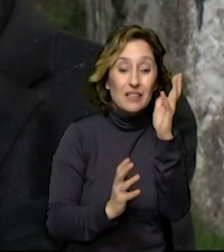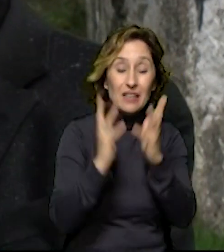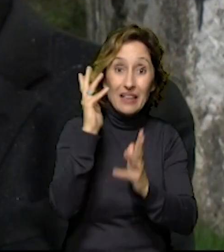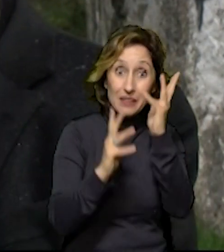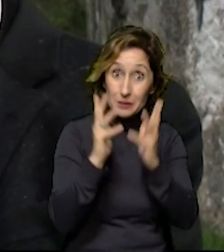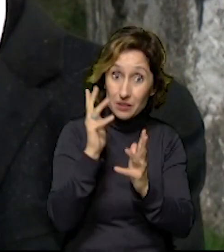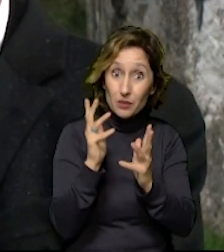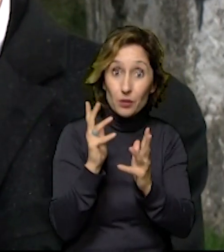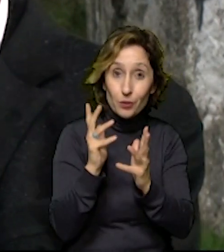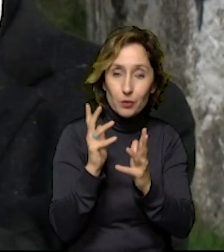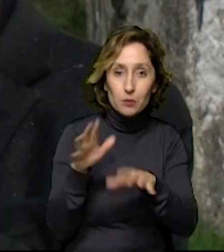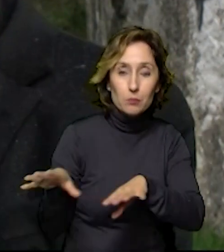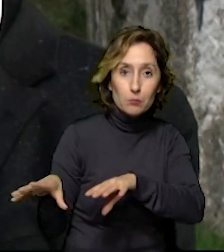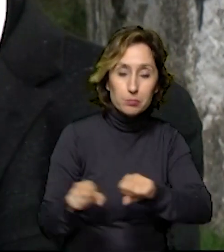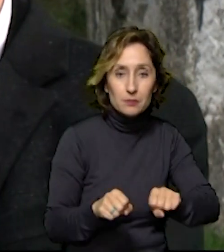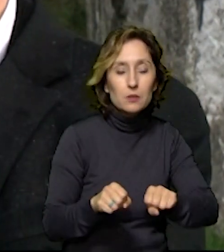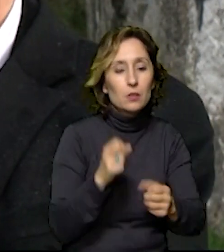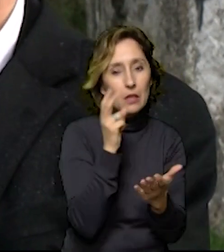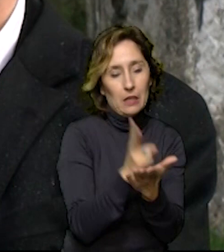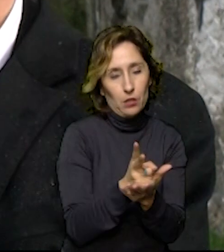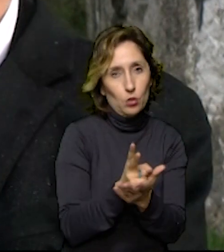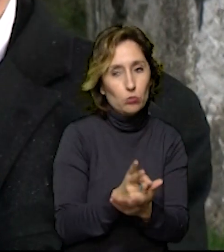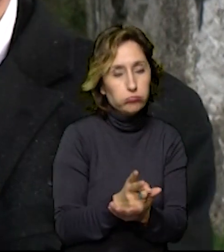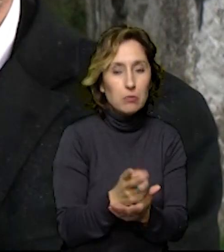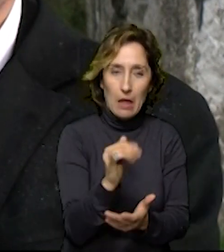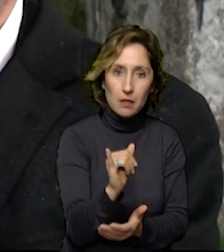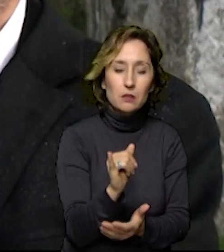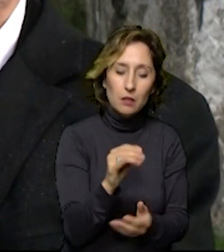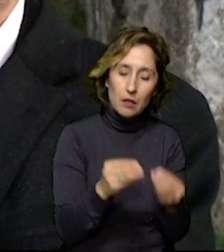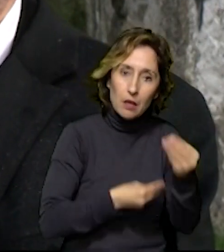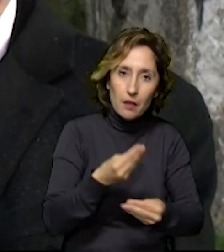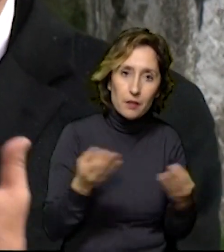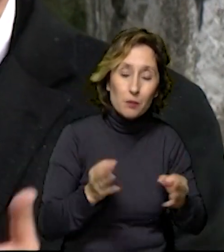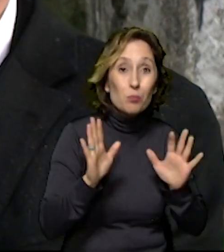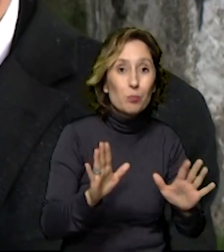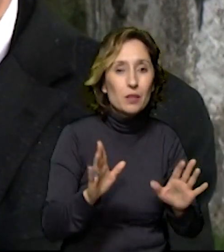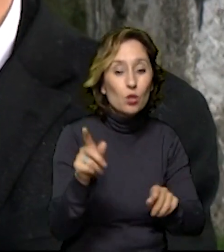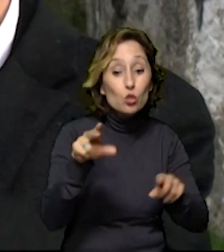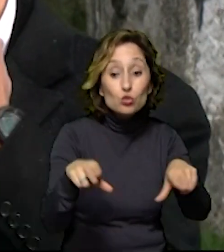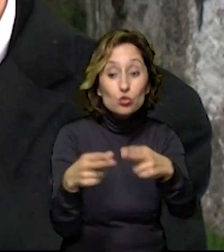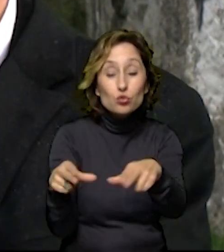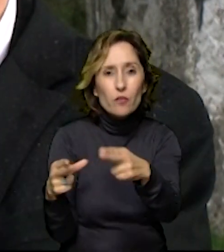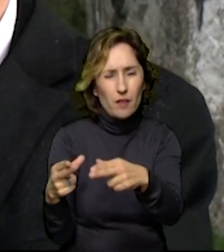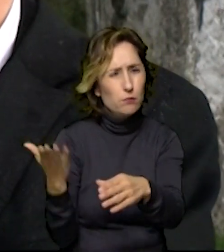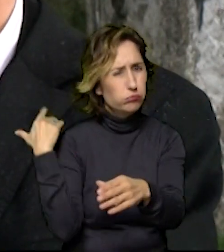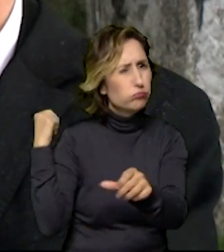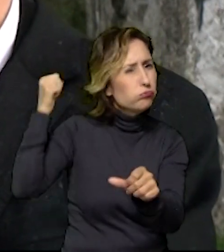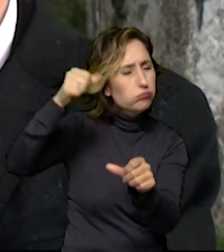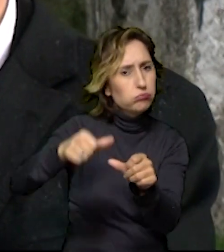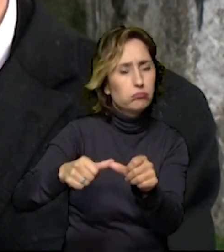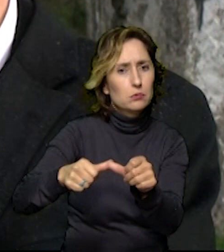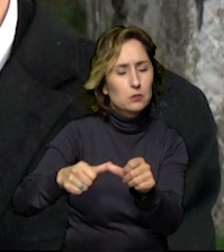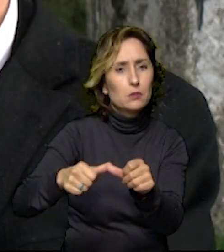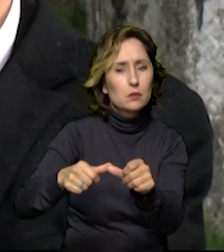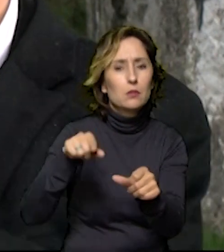la administración cogemos, digamos, ese reto y lo tenemos que hacer, pero no olvidemos que también la sociedad desde hace ya años